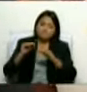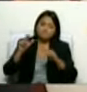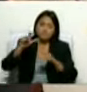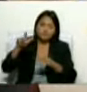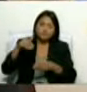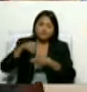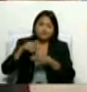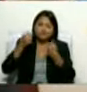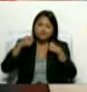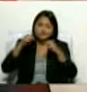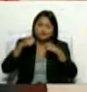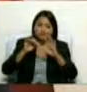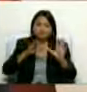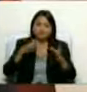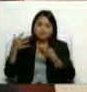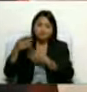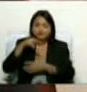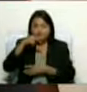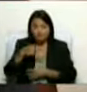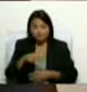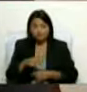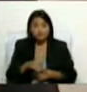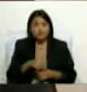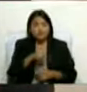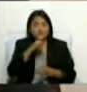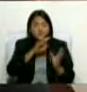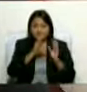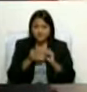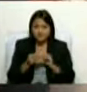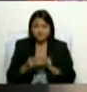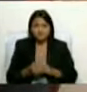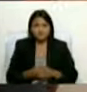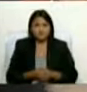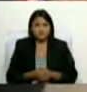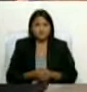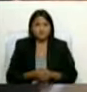simulacro que se estará realizando en los próximos días. Parte de información, y con ella retornamos al Paseo Estudios de Venezolana de Televisión.